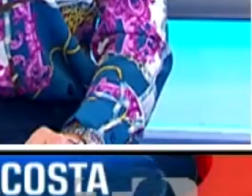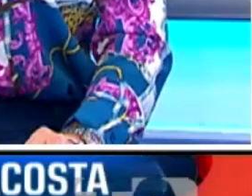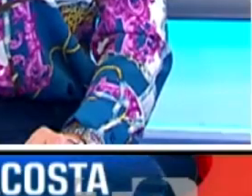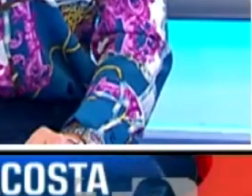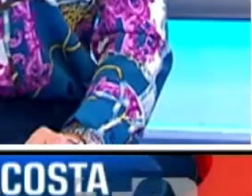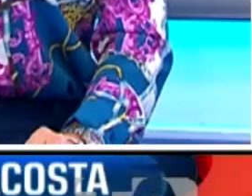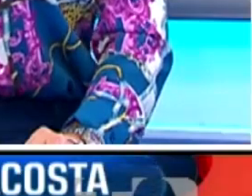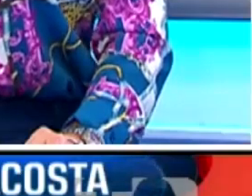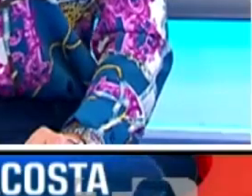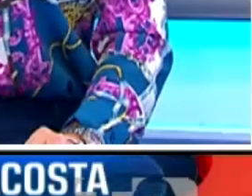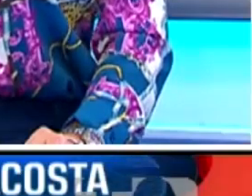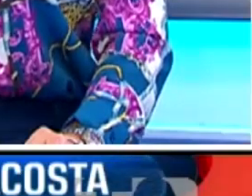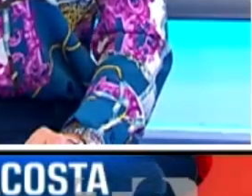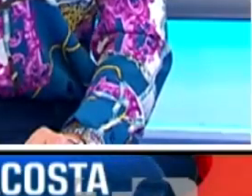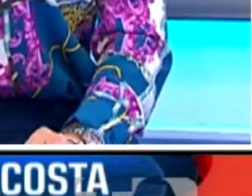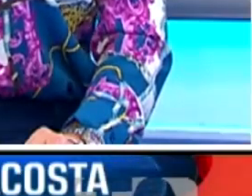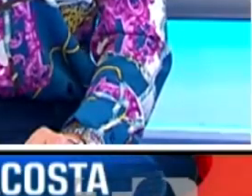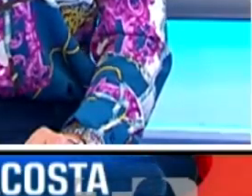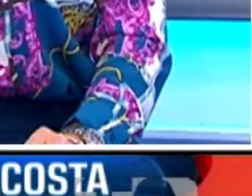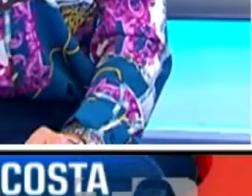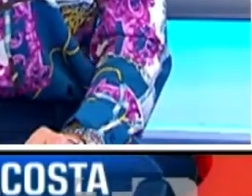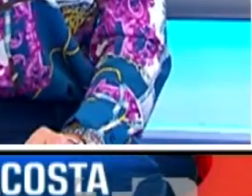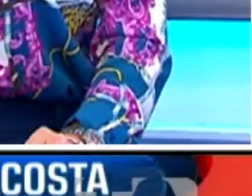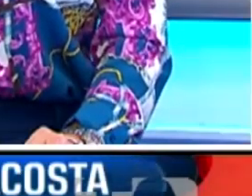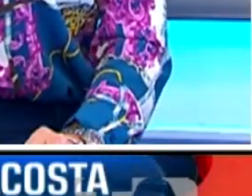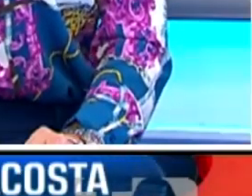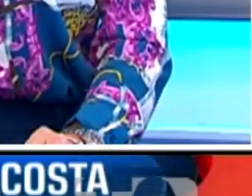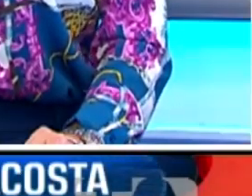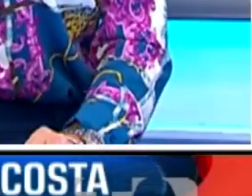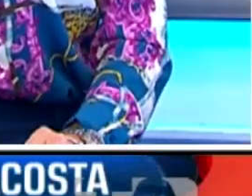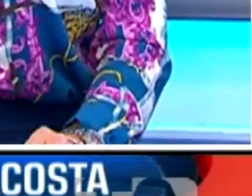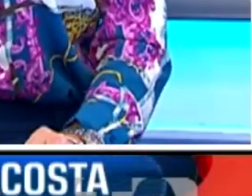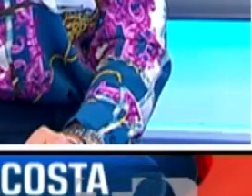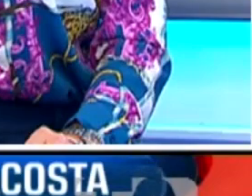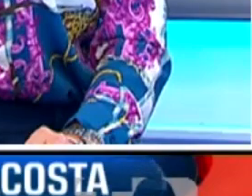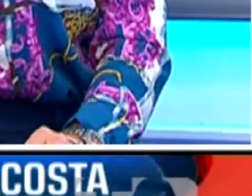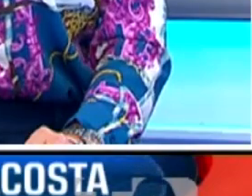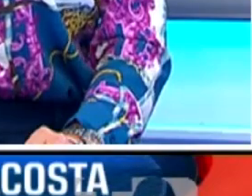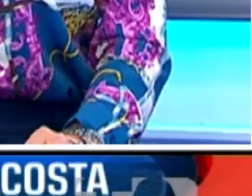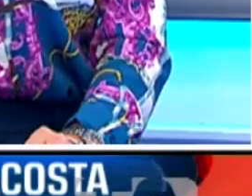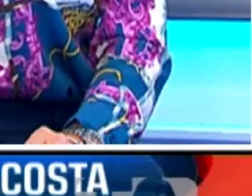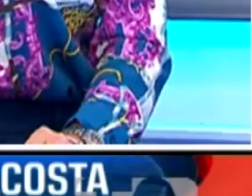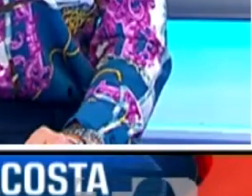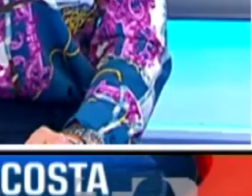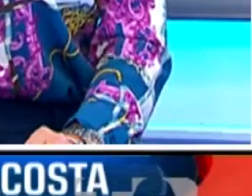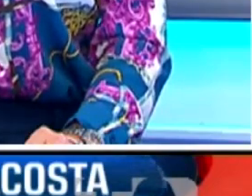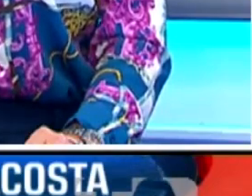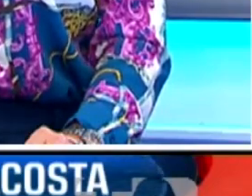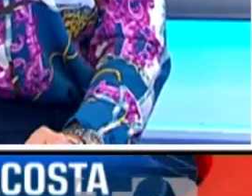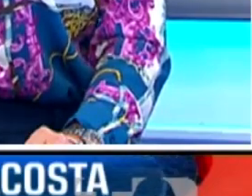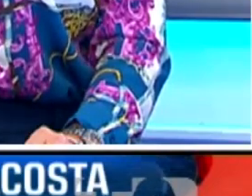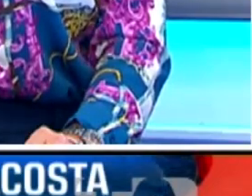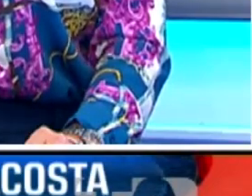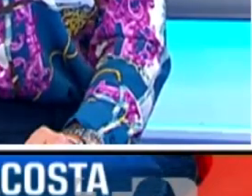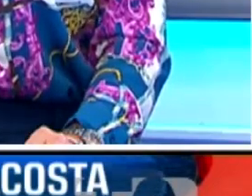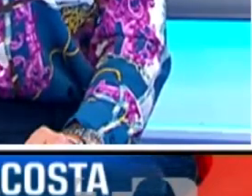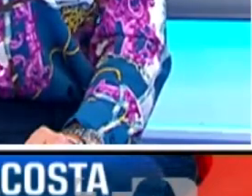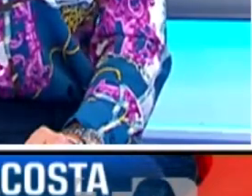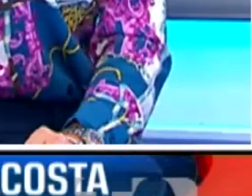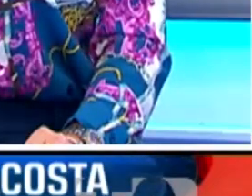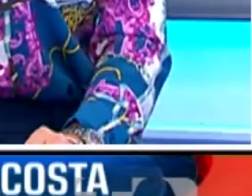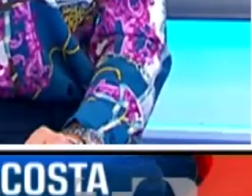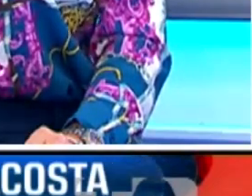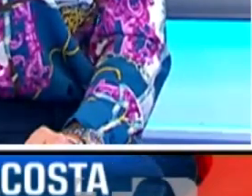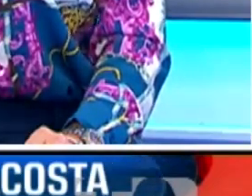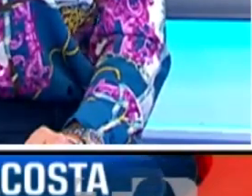tardes, bienvenidos a 24 horas. La representación legal de los familiares del equipo periodístico de Diario del Comercio presentará una acusación particular